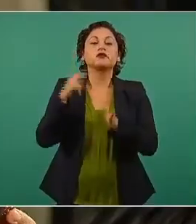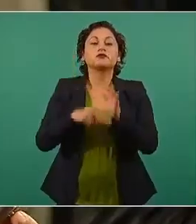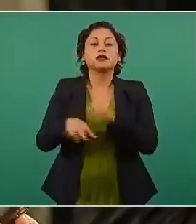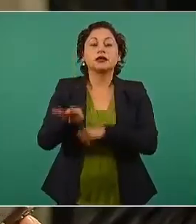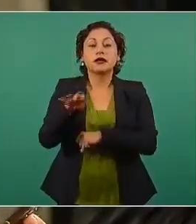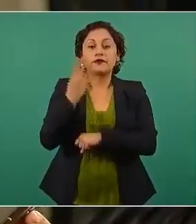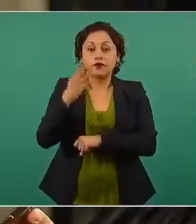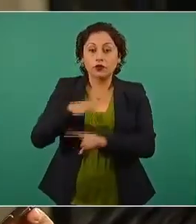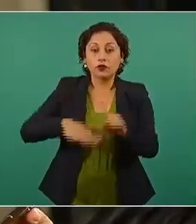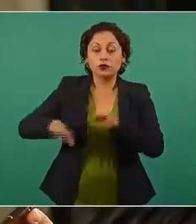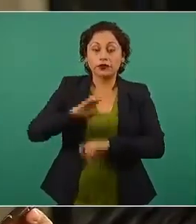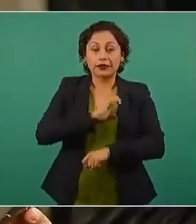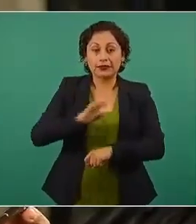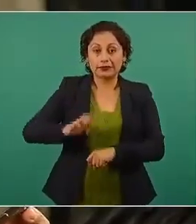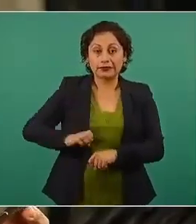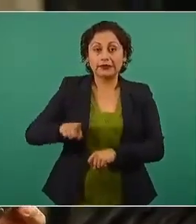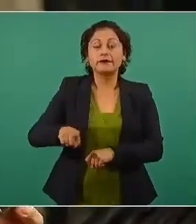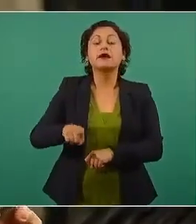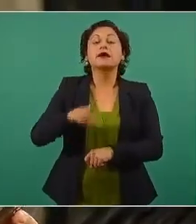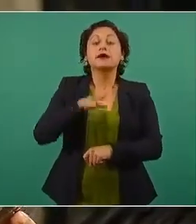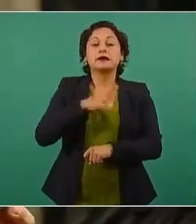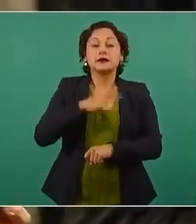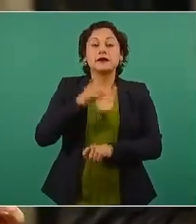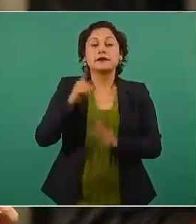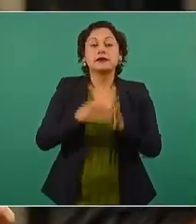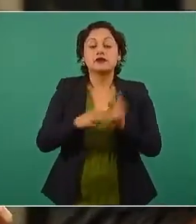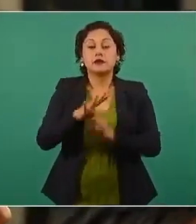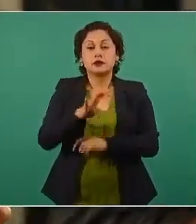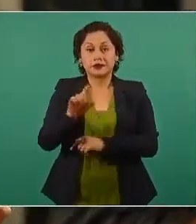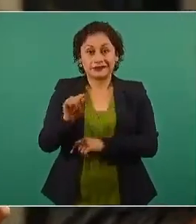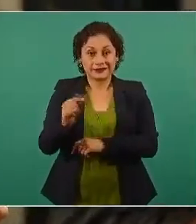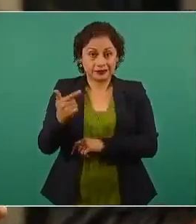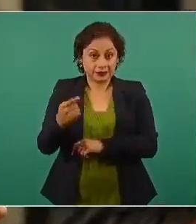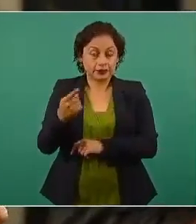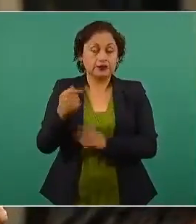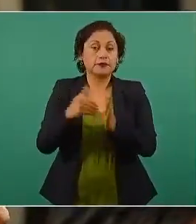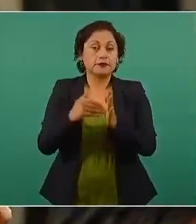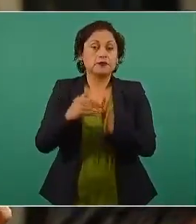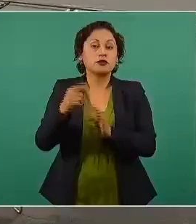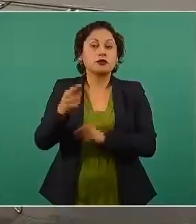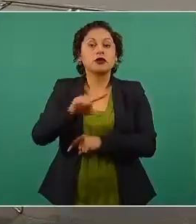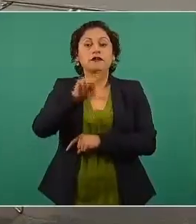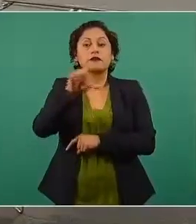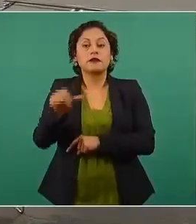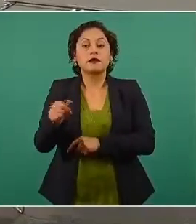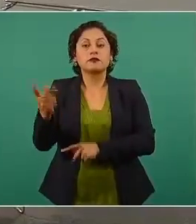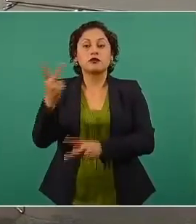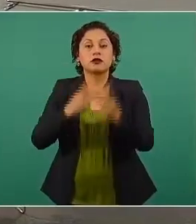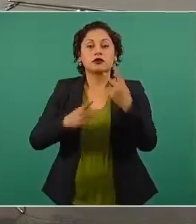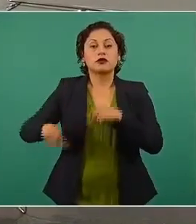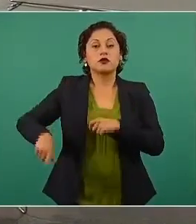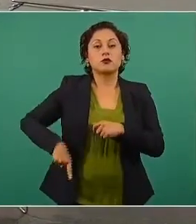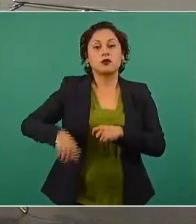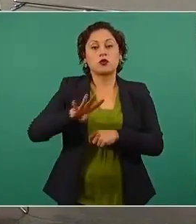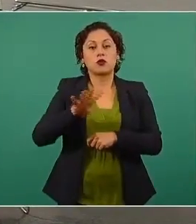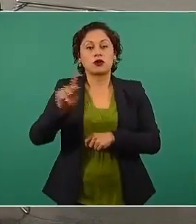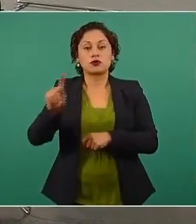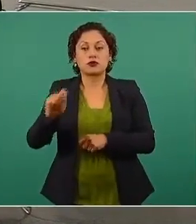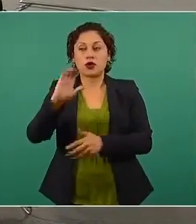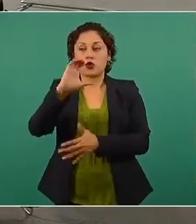más de 437 millones de pesos solamente en ese periodo, pero cuando llegó la 4T en 2018 al municipio, se le acabaron los